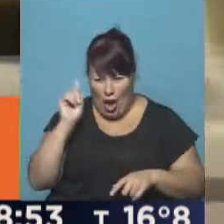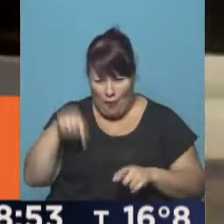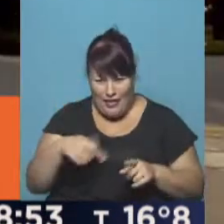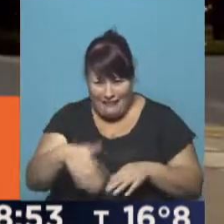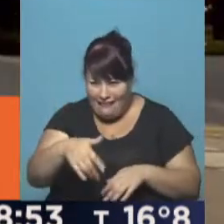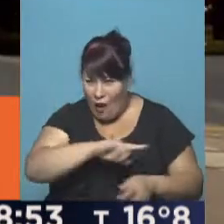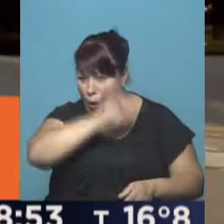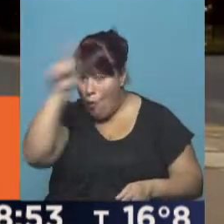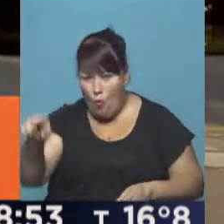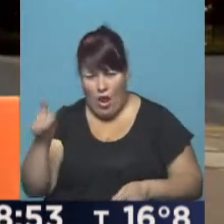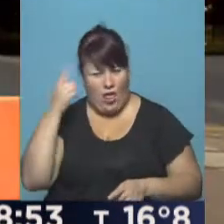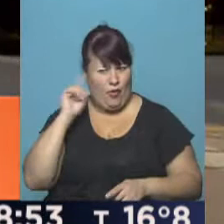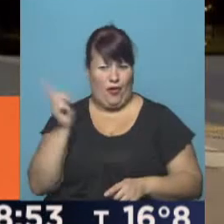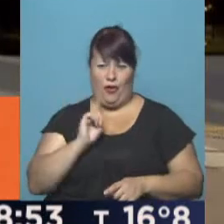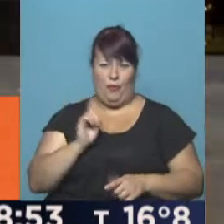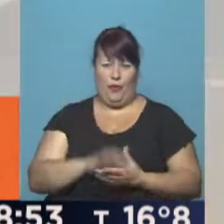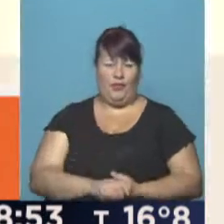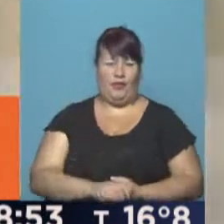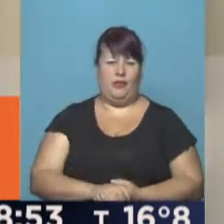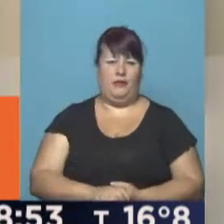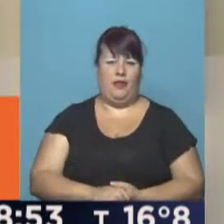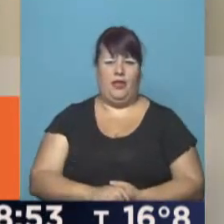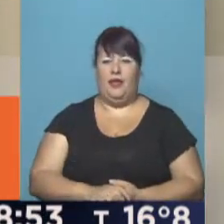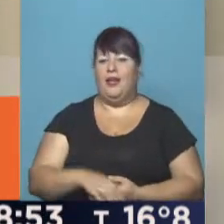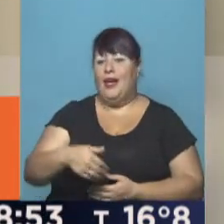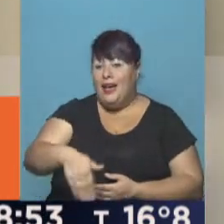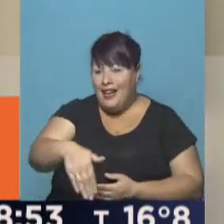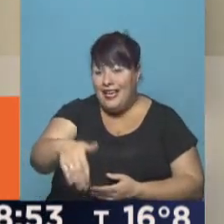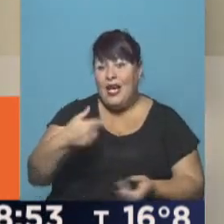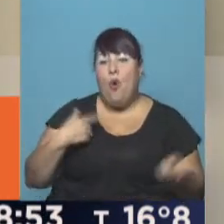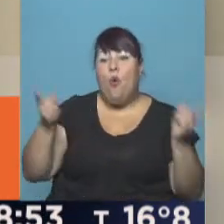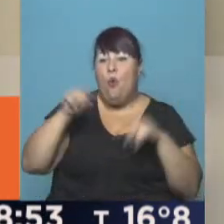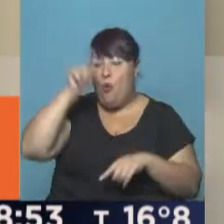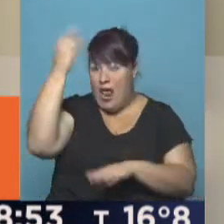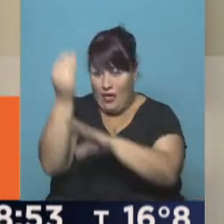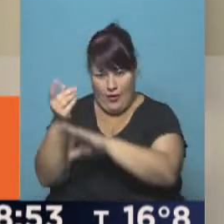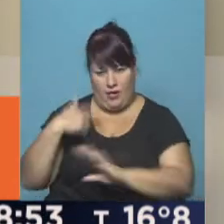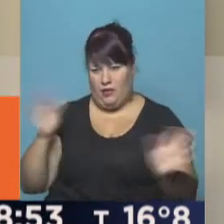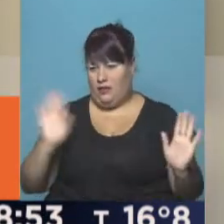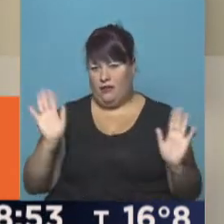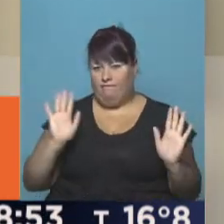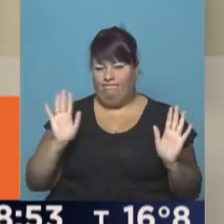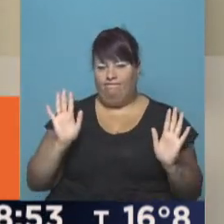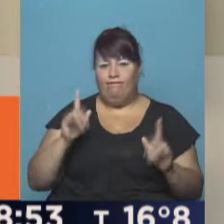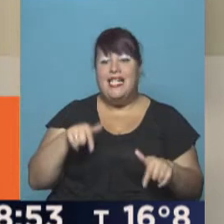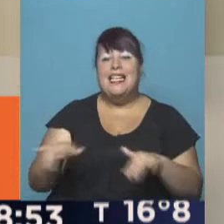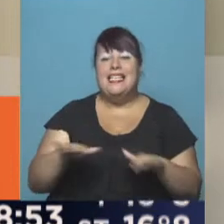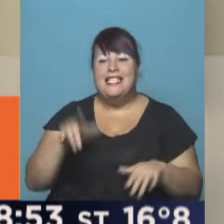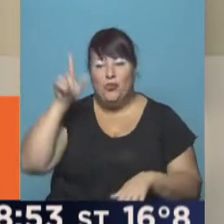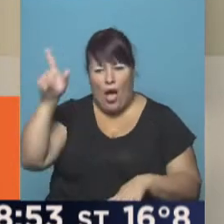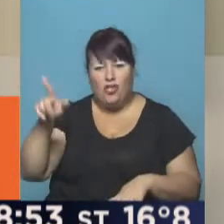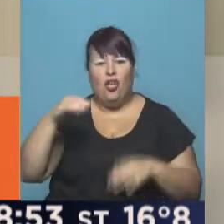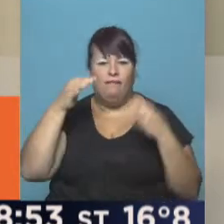lo inmediato, en entonar el tango volver. A corto plazo, volver a quedarnos, no. La situación